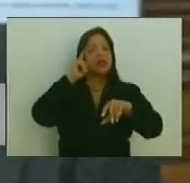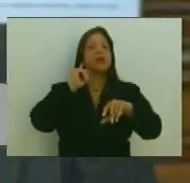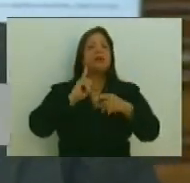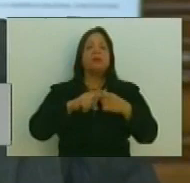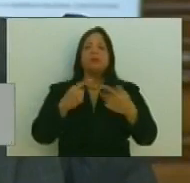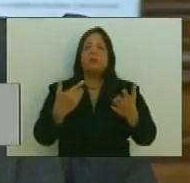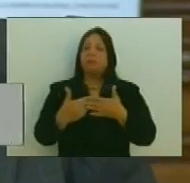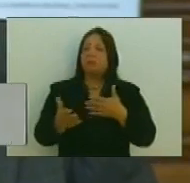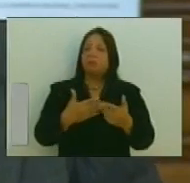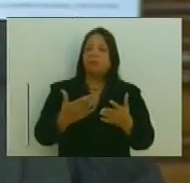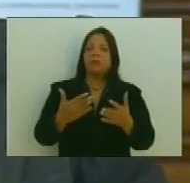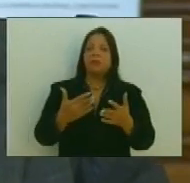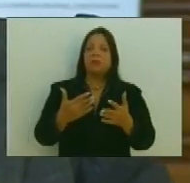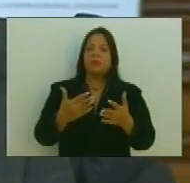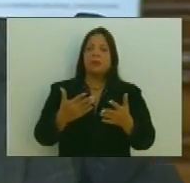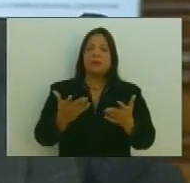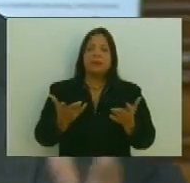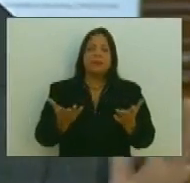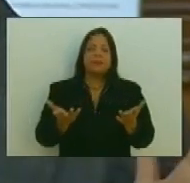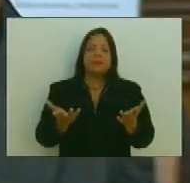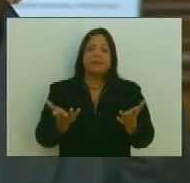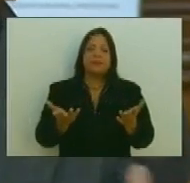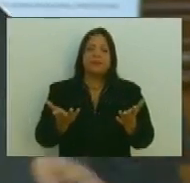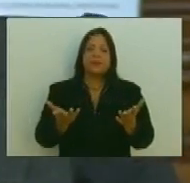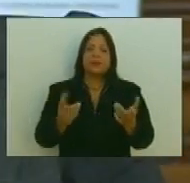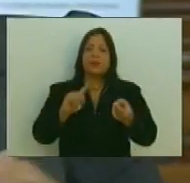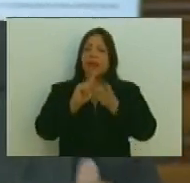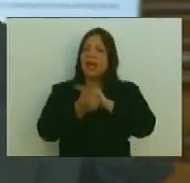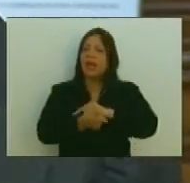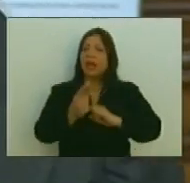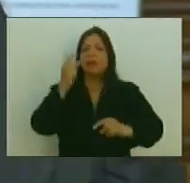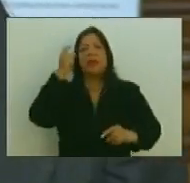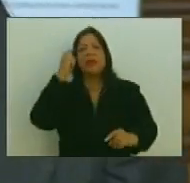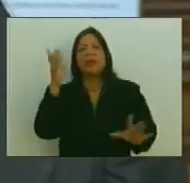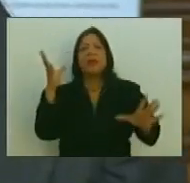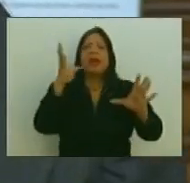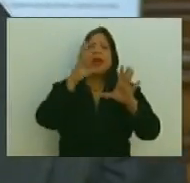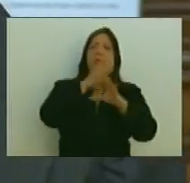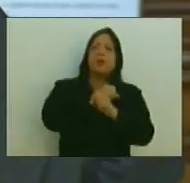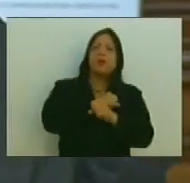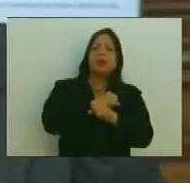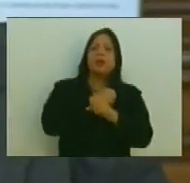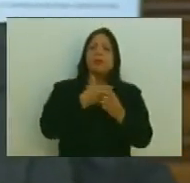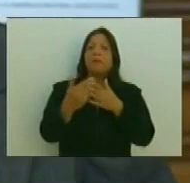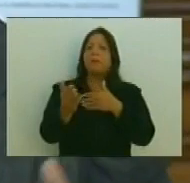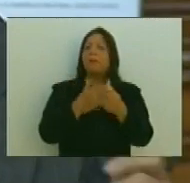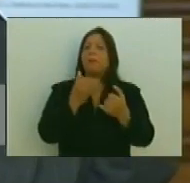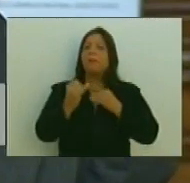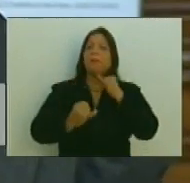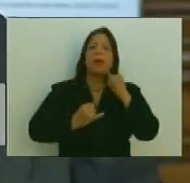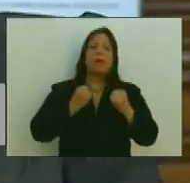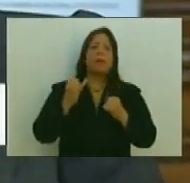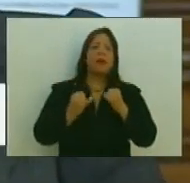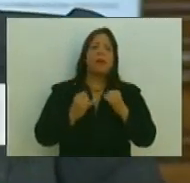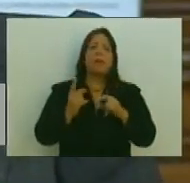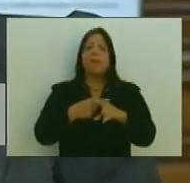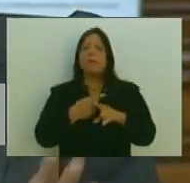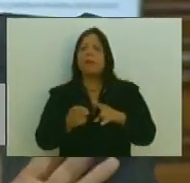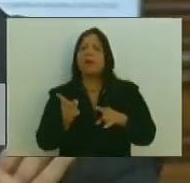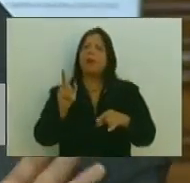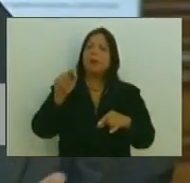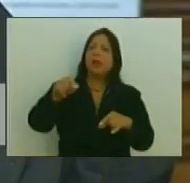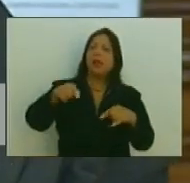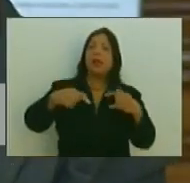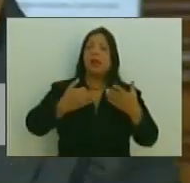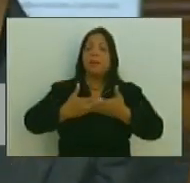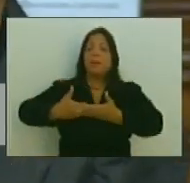¿verdad? Entonces, cambian el día por la noche. Nuestros bebés, y sufrimos nosotros cuando tenemos